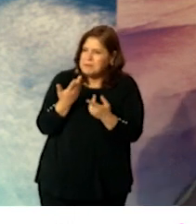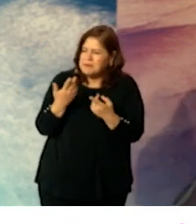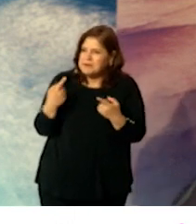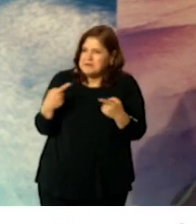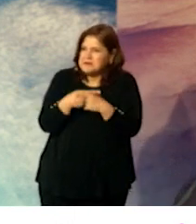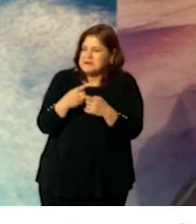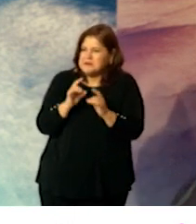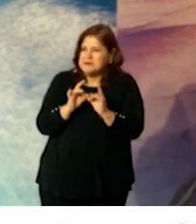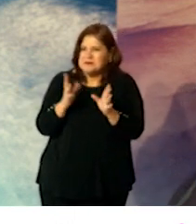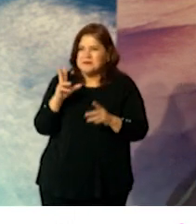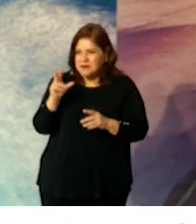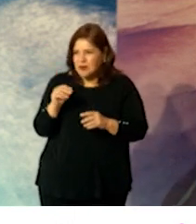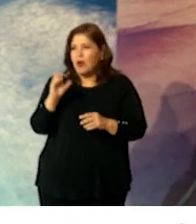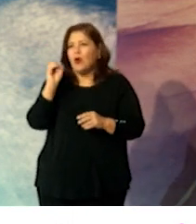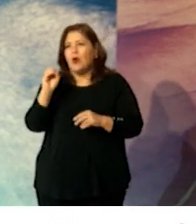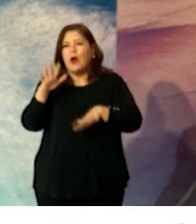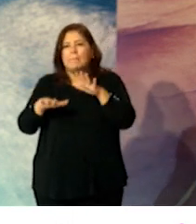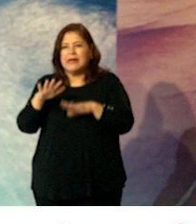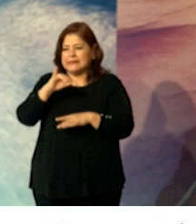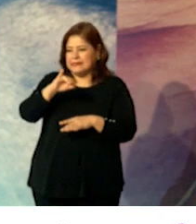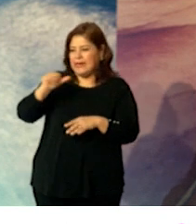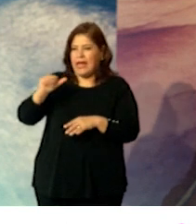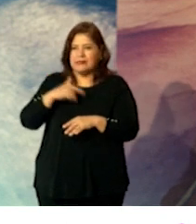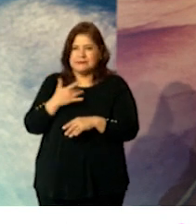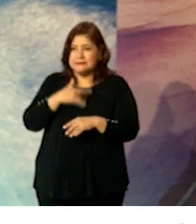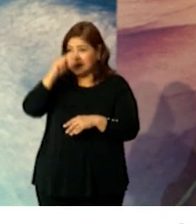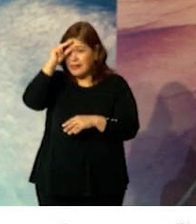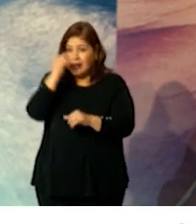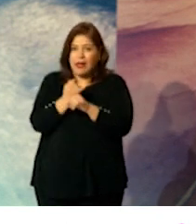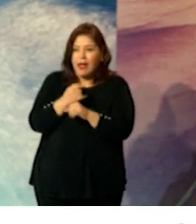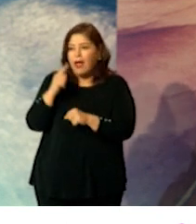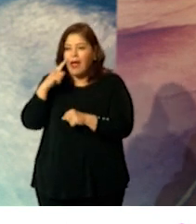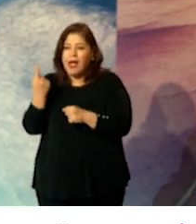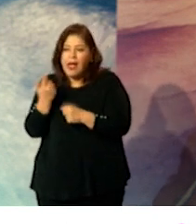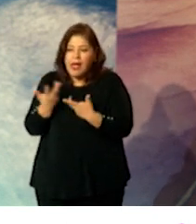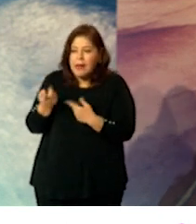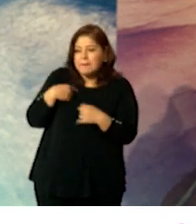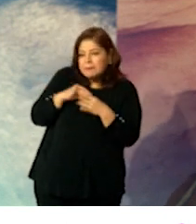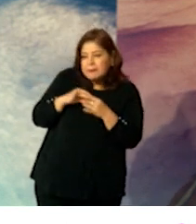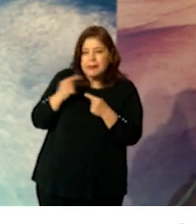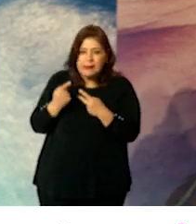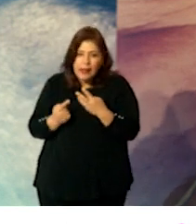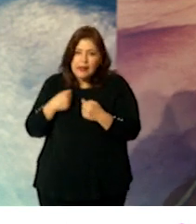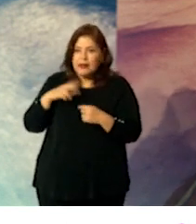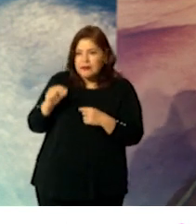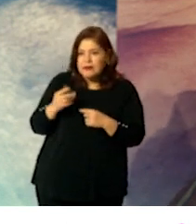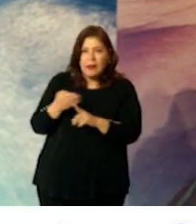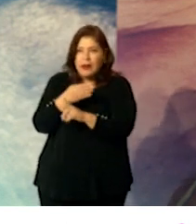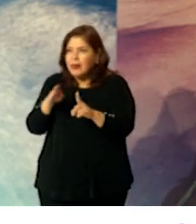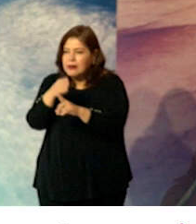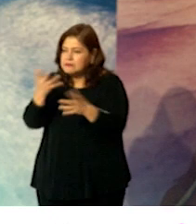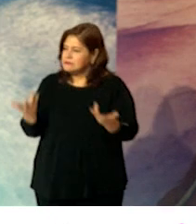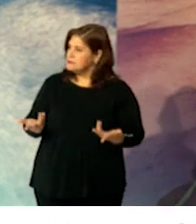estamos embobando un poco mientras la inteligencia artificial nos supera y le preguntamos qué es lo que hay que hacer y explíqueme cómo es que voy a no sé dónde o así sé